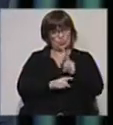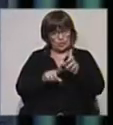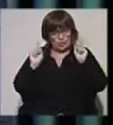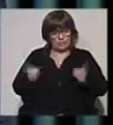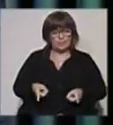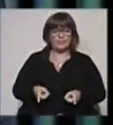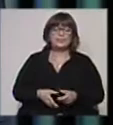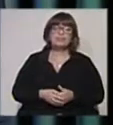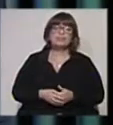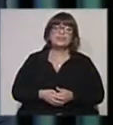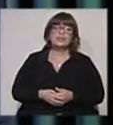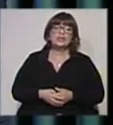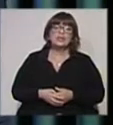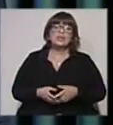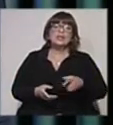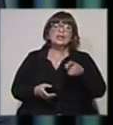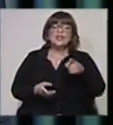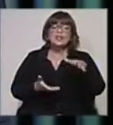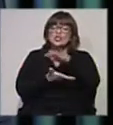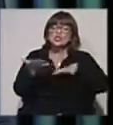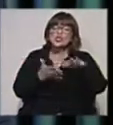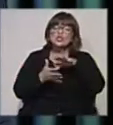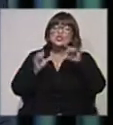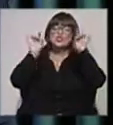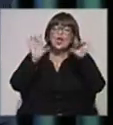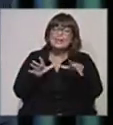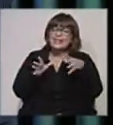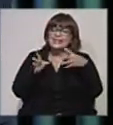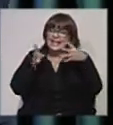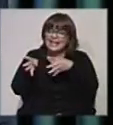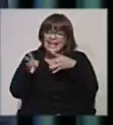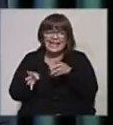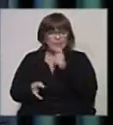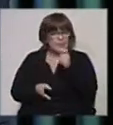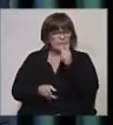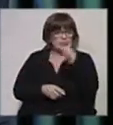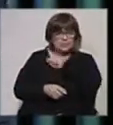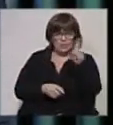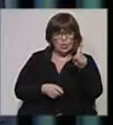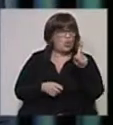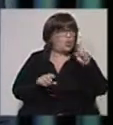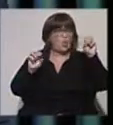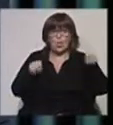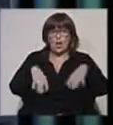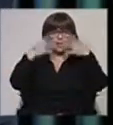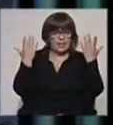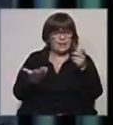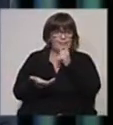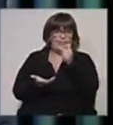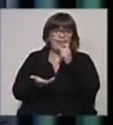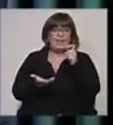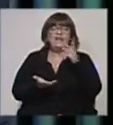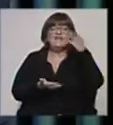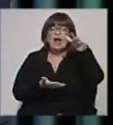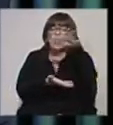realidad no es solo para los corresponsales de guerra. Todos los periodistas, la BBC, que vamos a lo que se conoce como ambientes